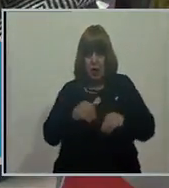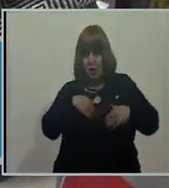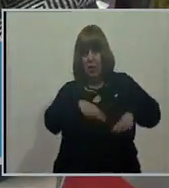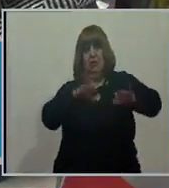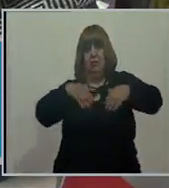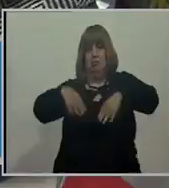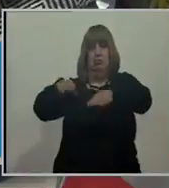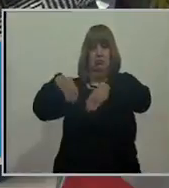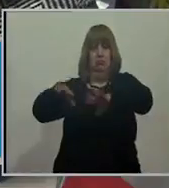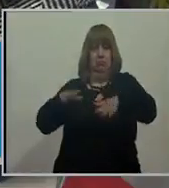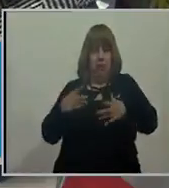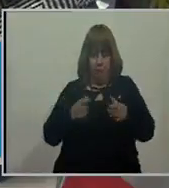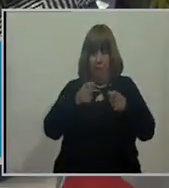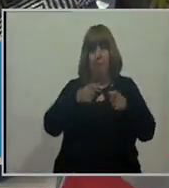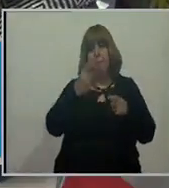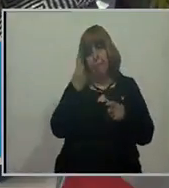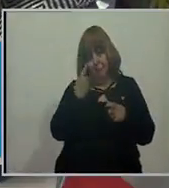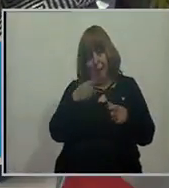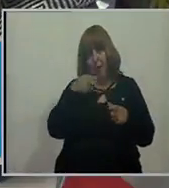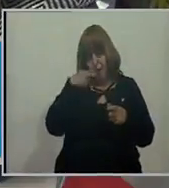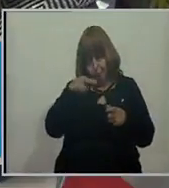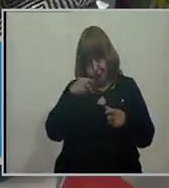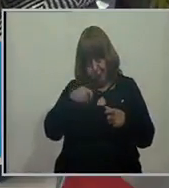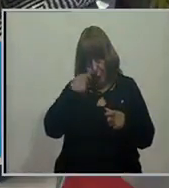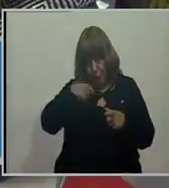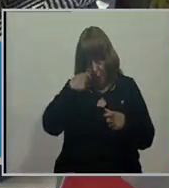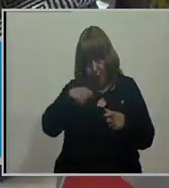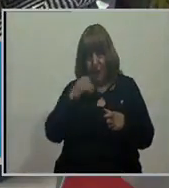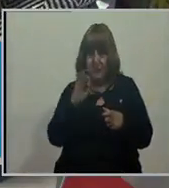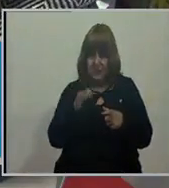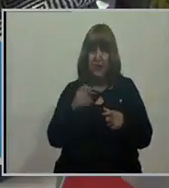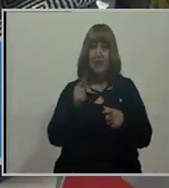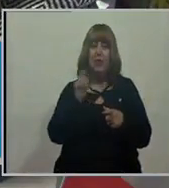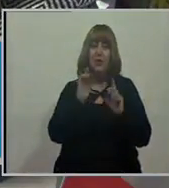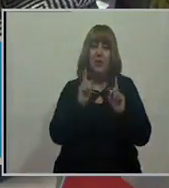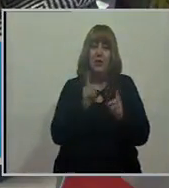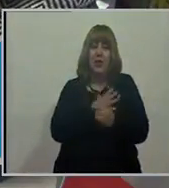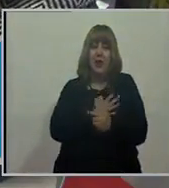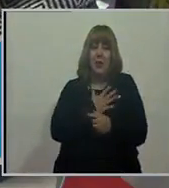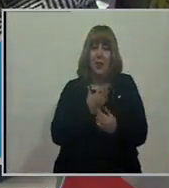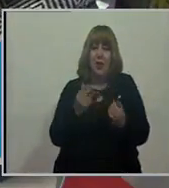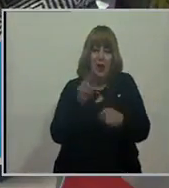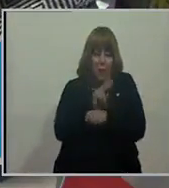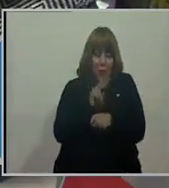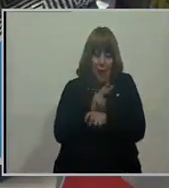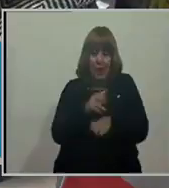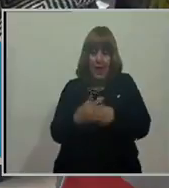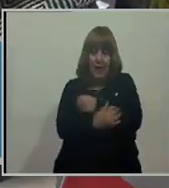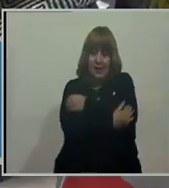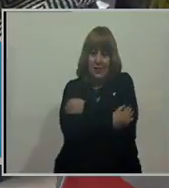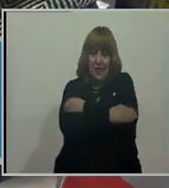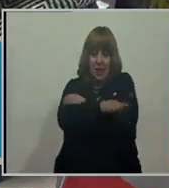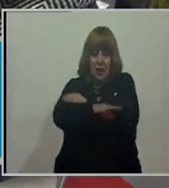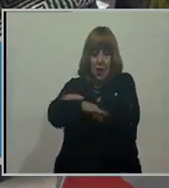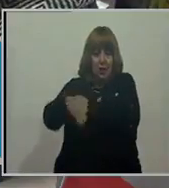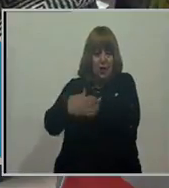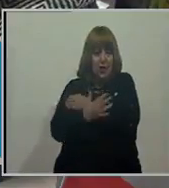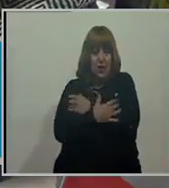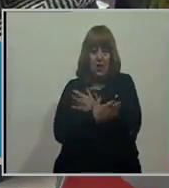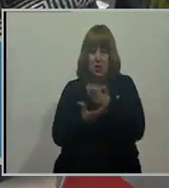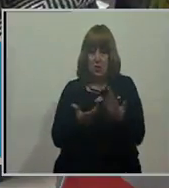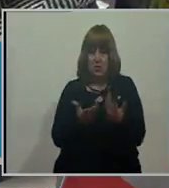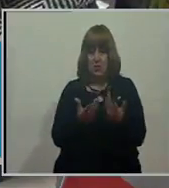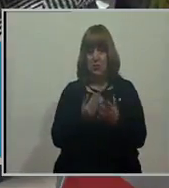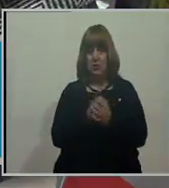como es que no reciban un plato de comida. Pero digo, desde el amor, con el abrazo, con la contención que están necesitando esos chicos tan vulnerables, ¿no?